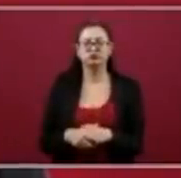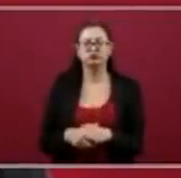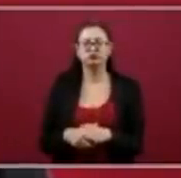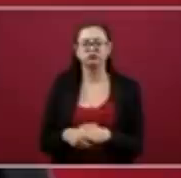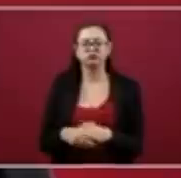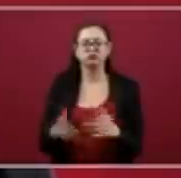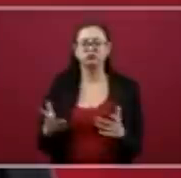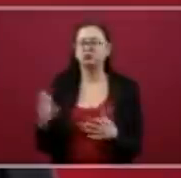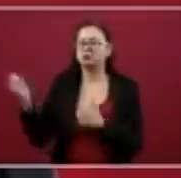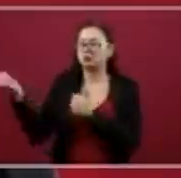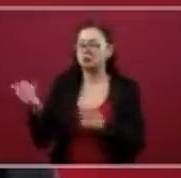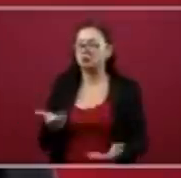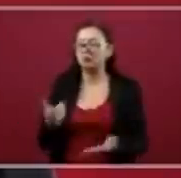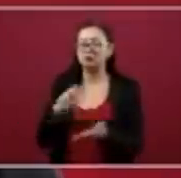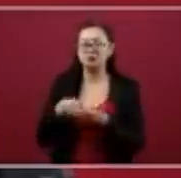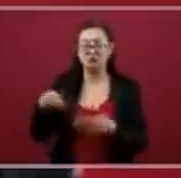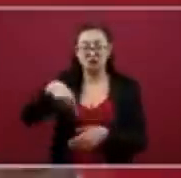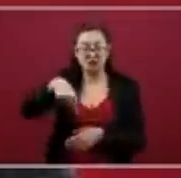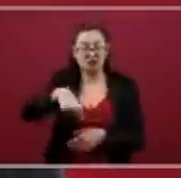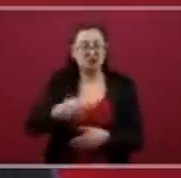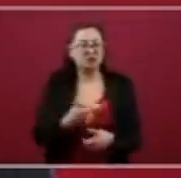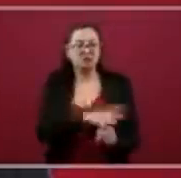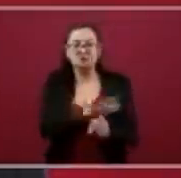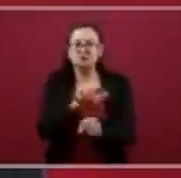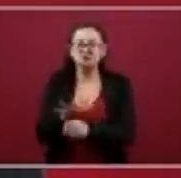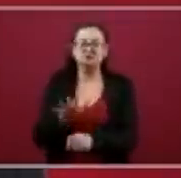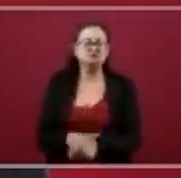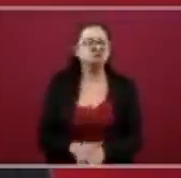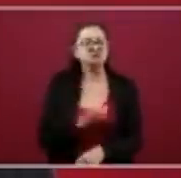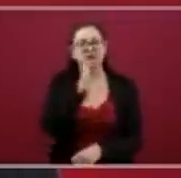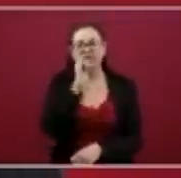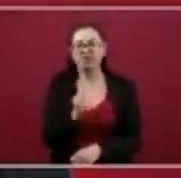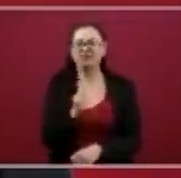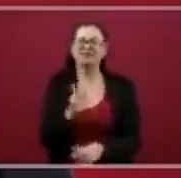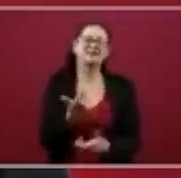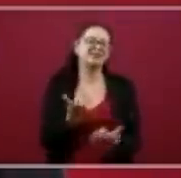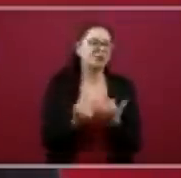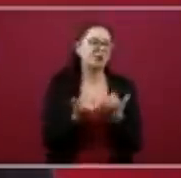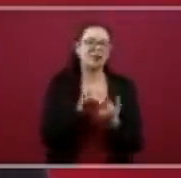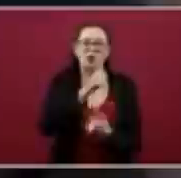somos autosuficientes, como en otras cosas. Entonces,